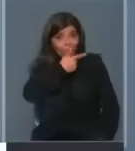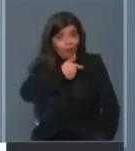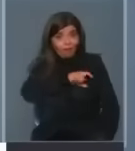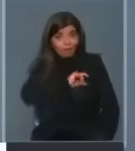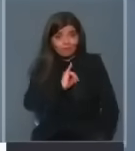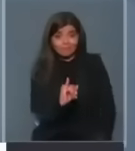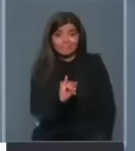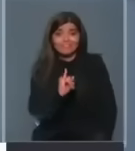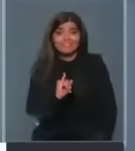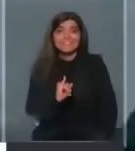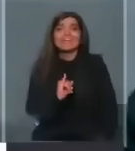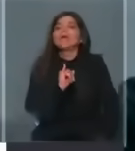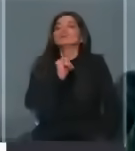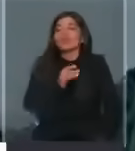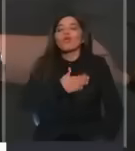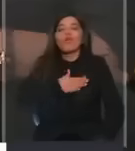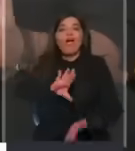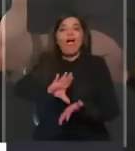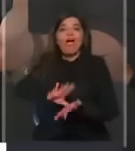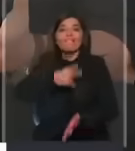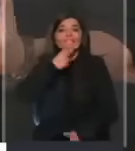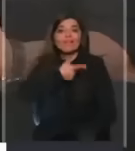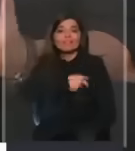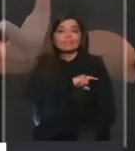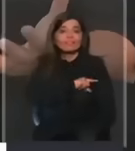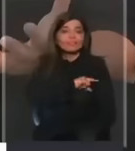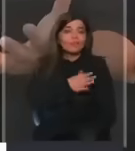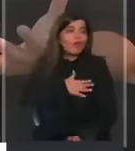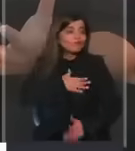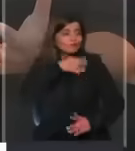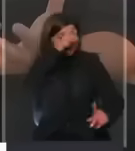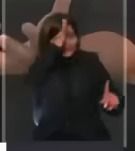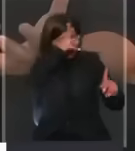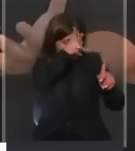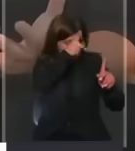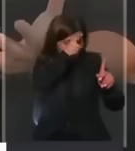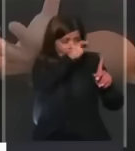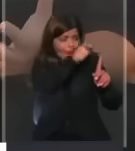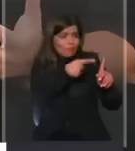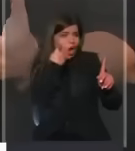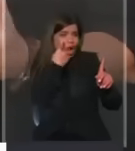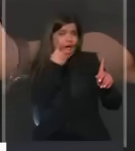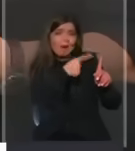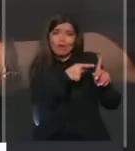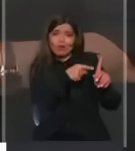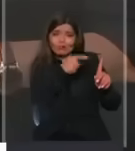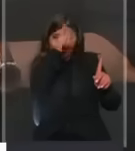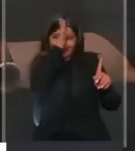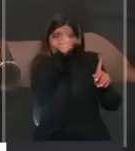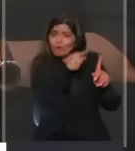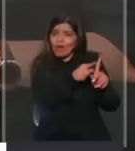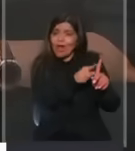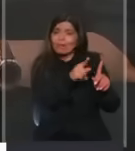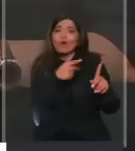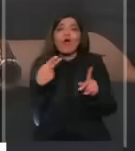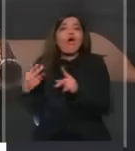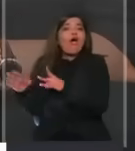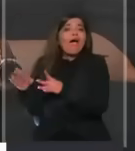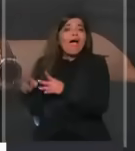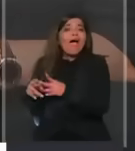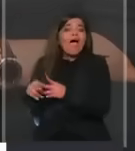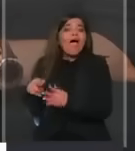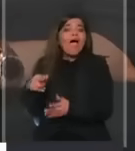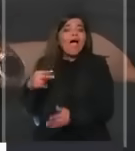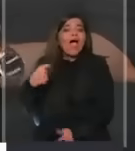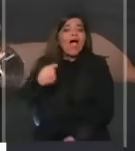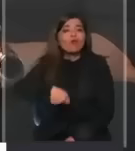hecho, es español. ¿Qué tal? ¿Cómo estás? Nosotros nos enamoramos de Tony cuando lo conocimos haciendo Uganda. Es la